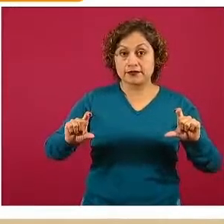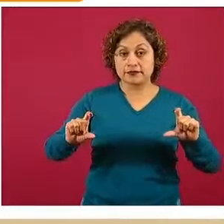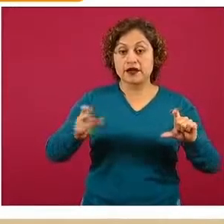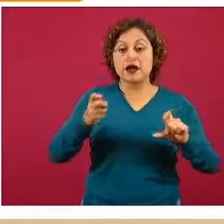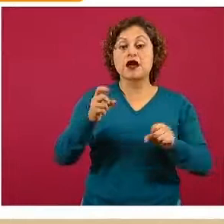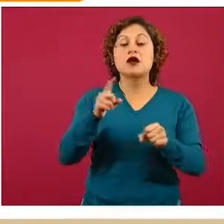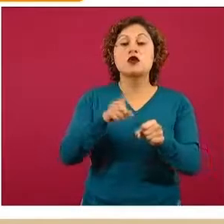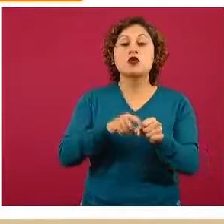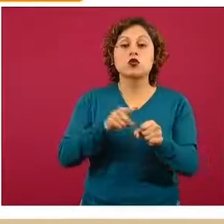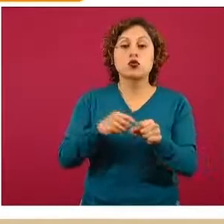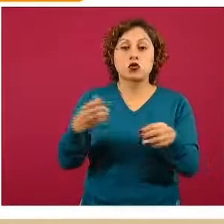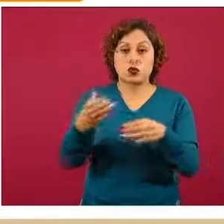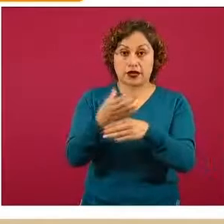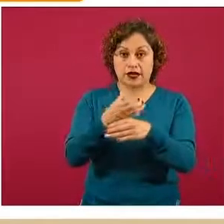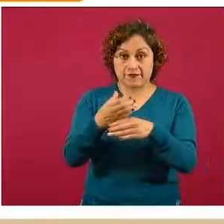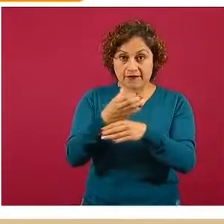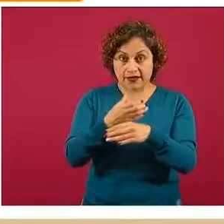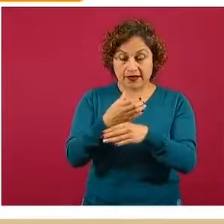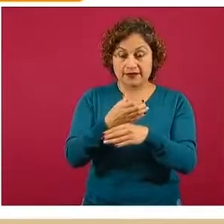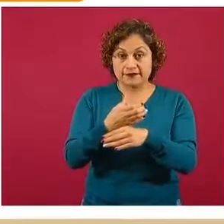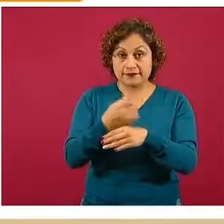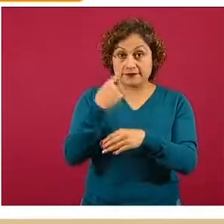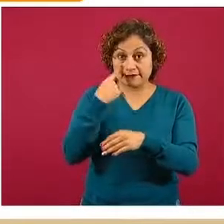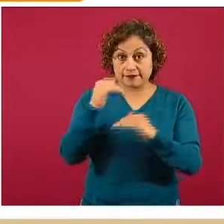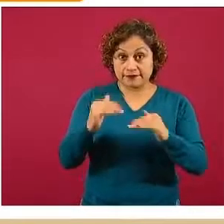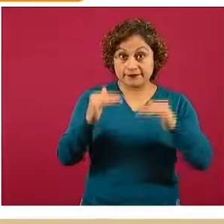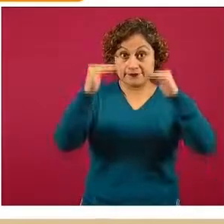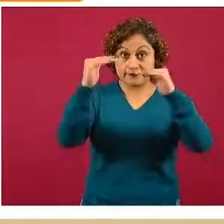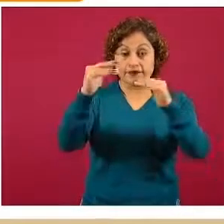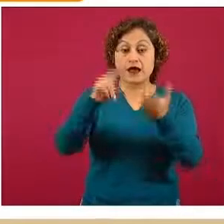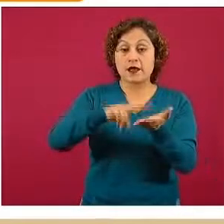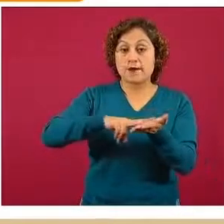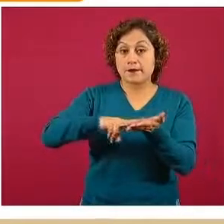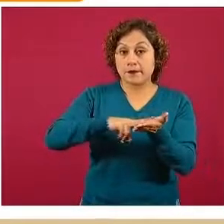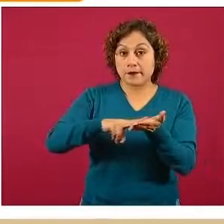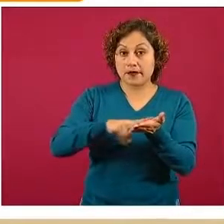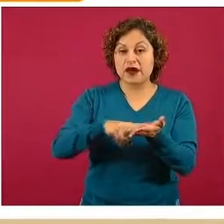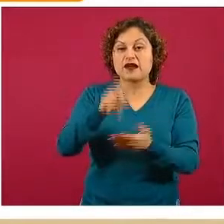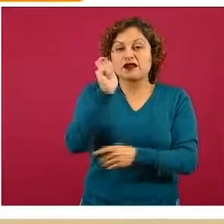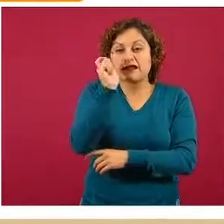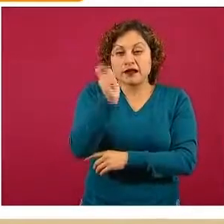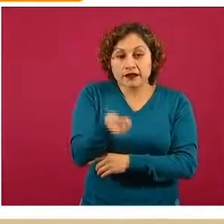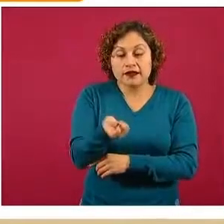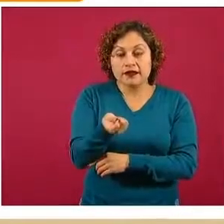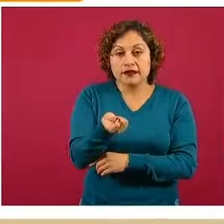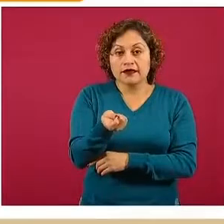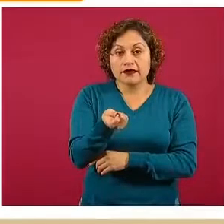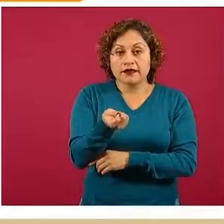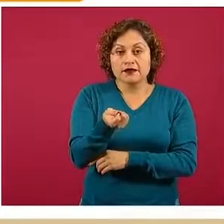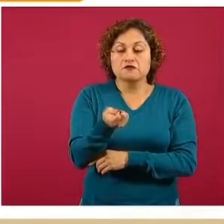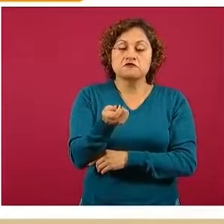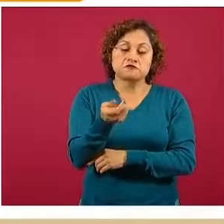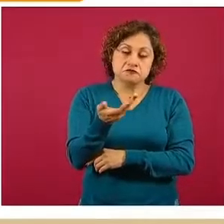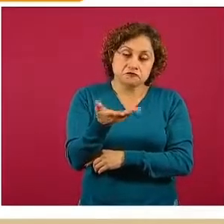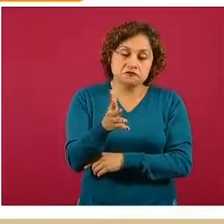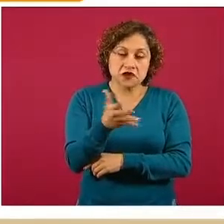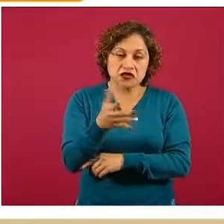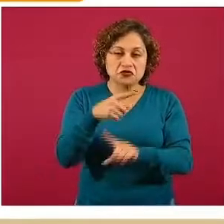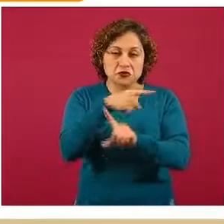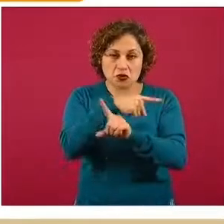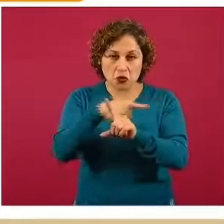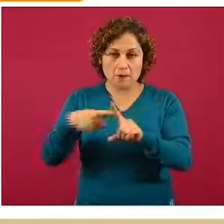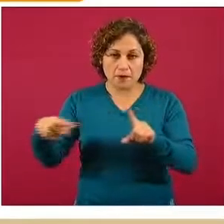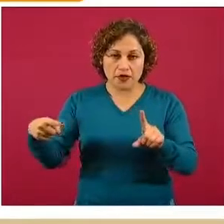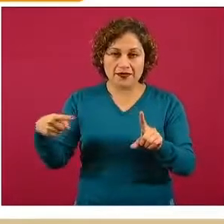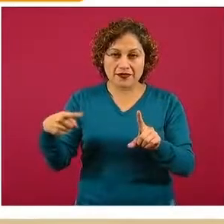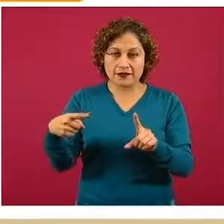marrón o café claro. Las que están en la parte superior, que son las verdes y que prácticamente son la mitad de ese gran total